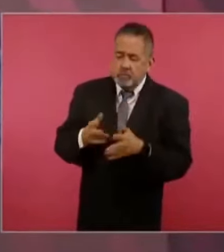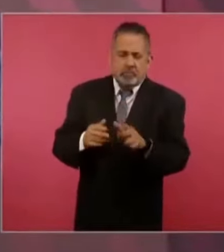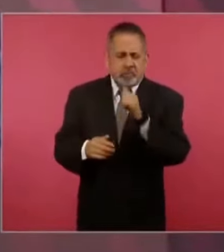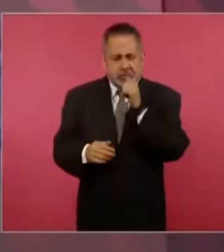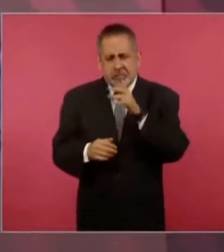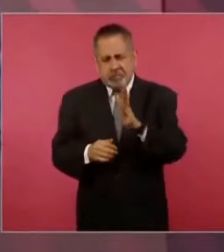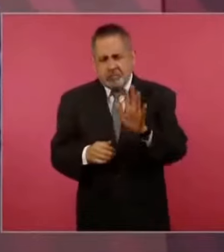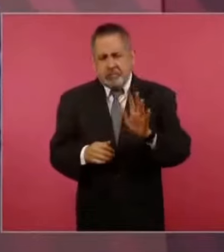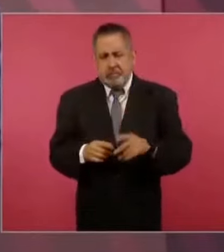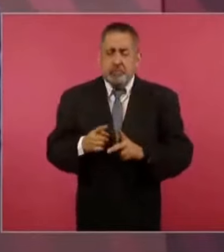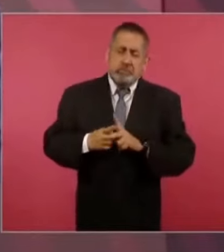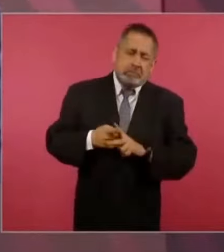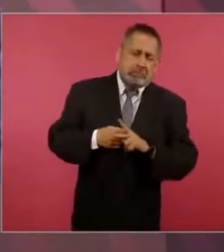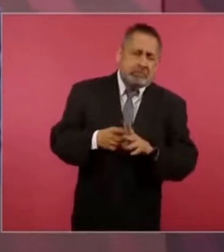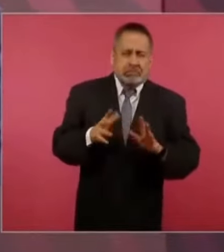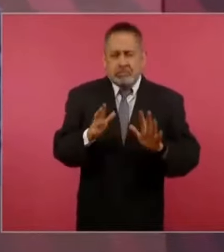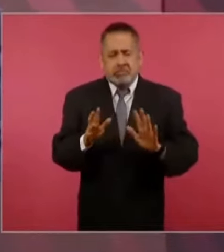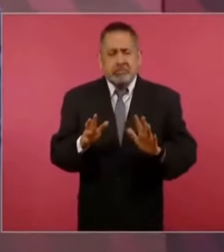calcula que